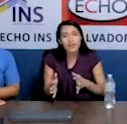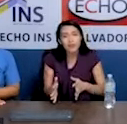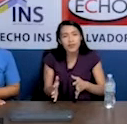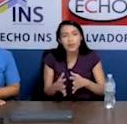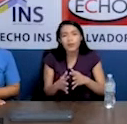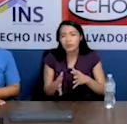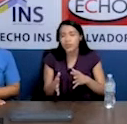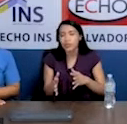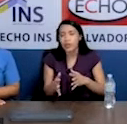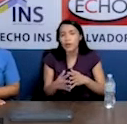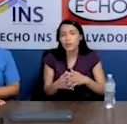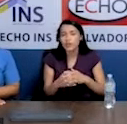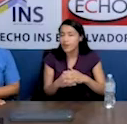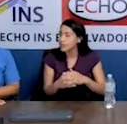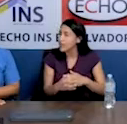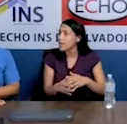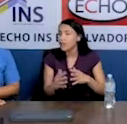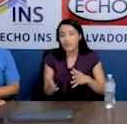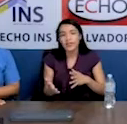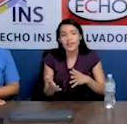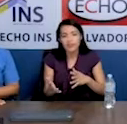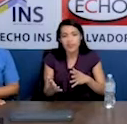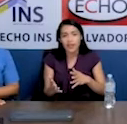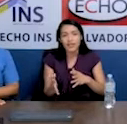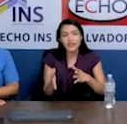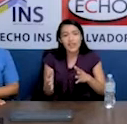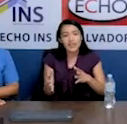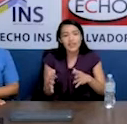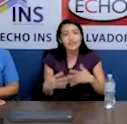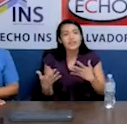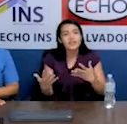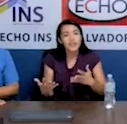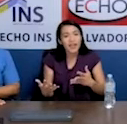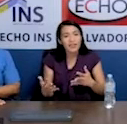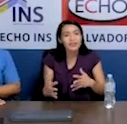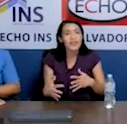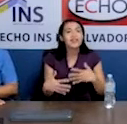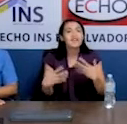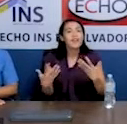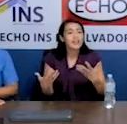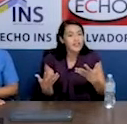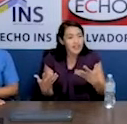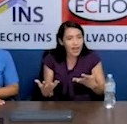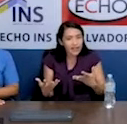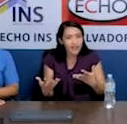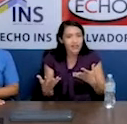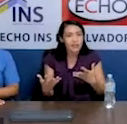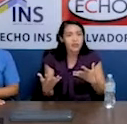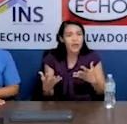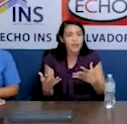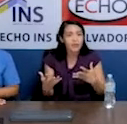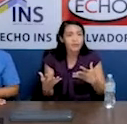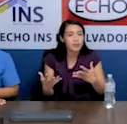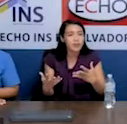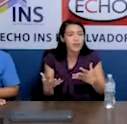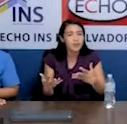y especialmente cuando nos encontramos en una fase de final de vida, ya que las necesidades, la fragilidad del